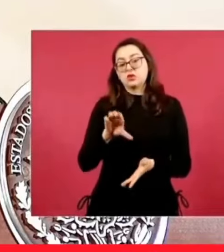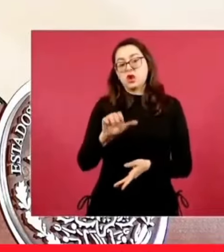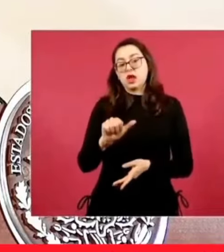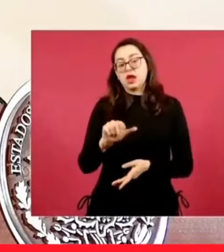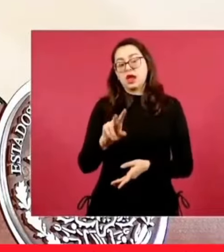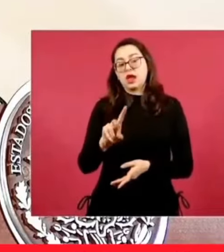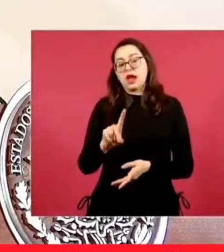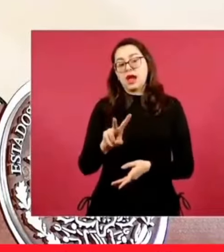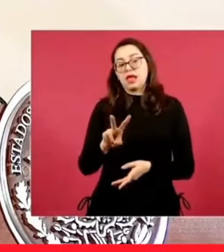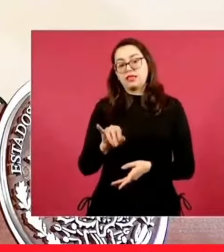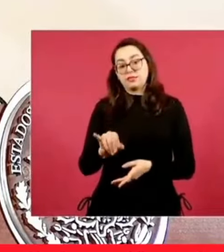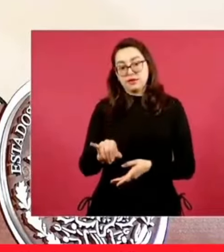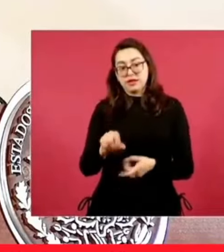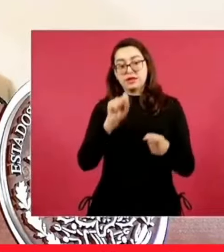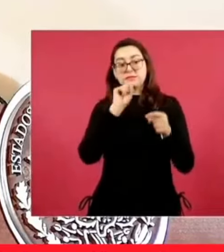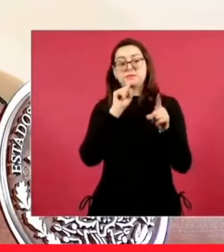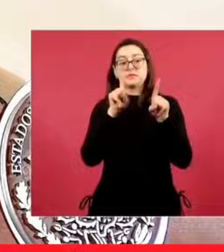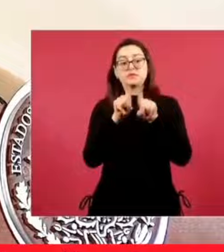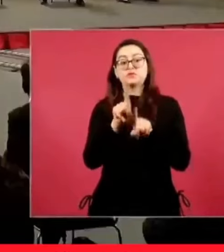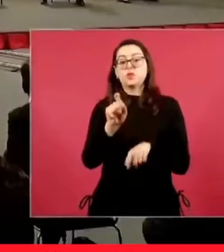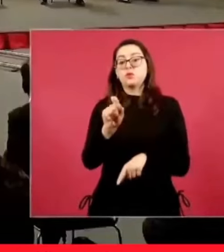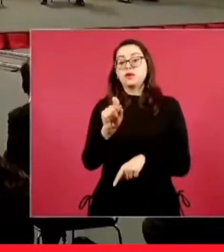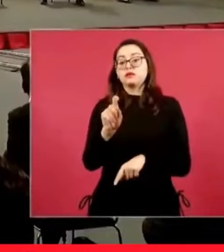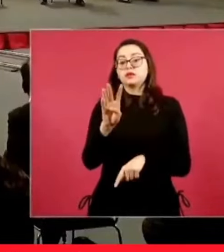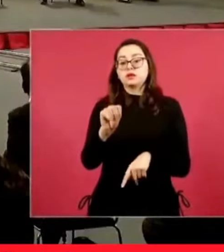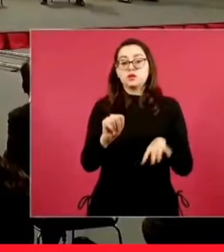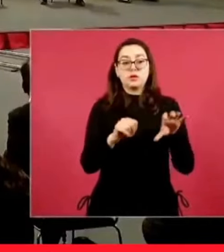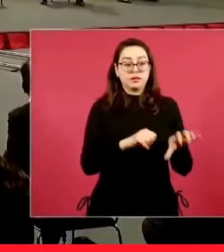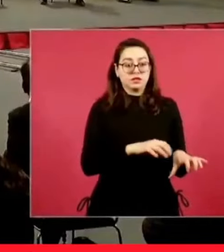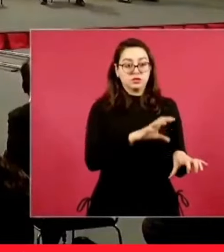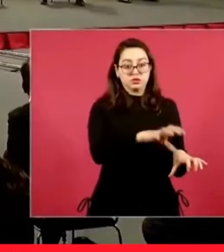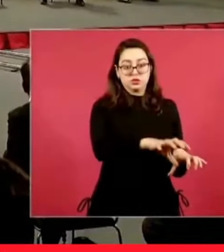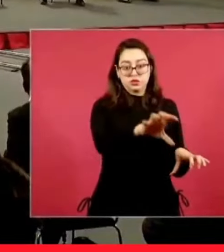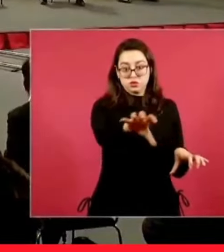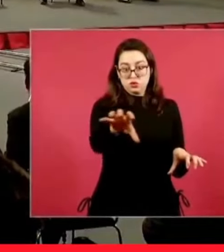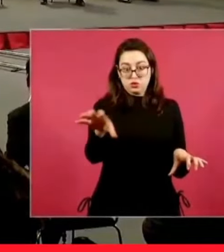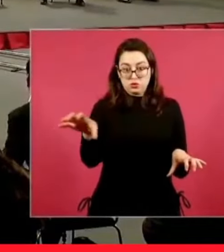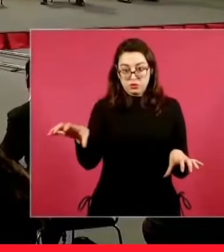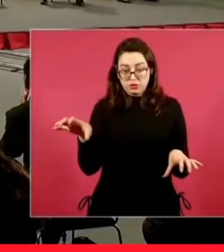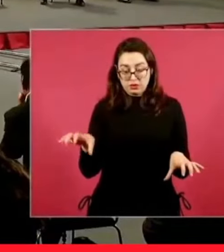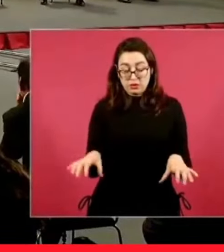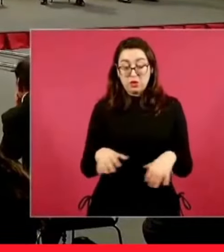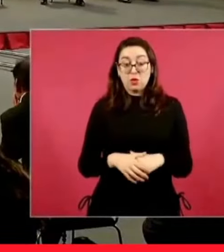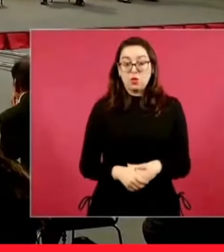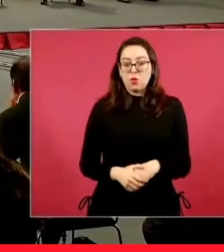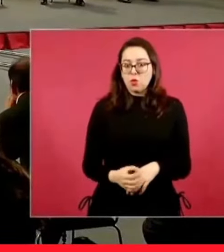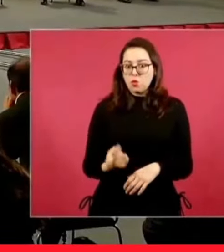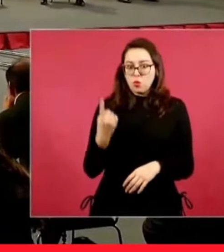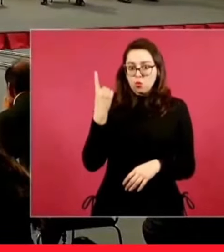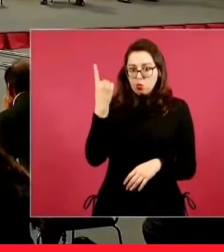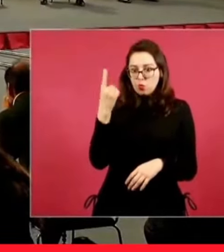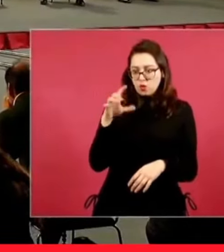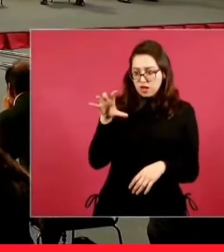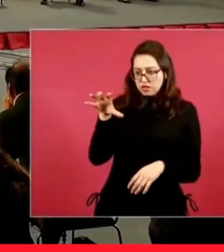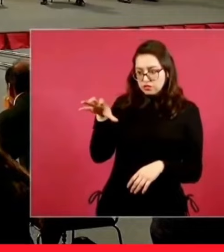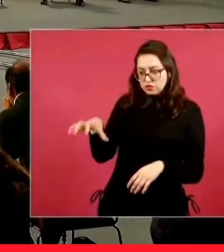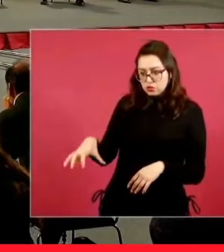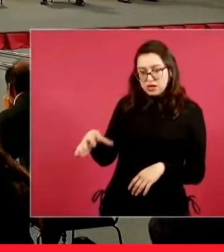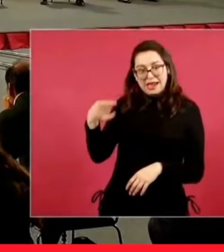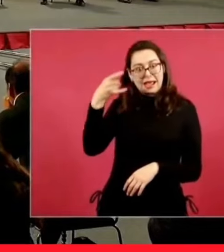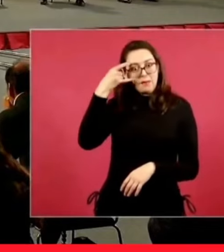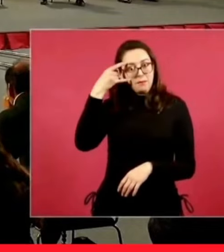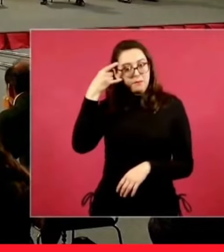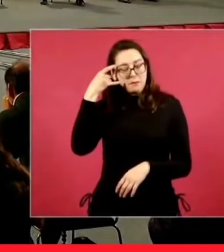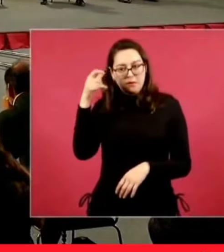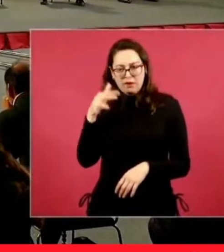29 zonas arqueológicas. La que sigue. En una de ellas, Xcalumquín, al norte del estado de Campeche,